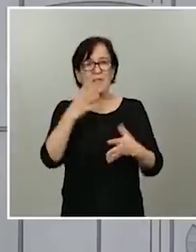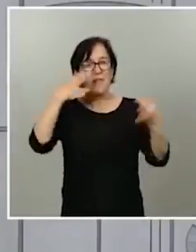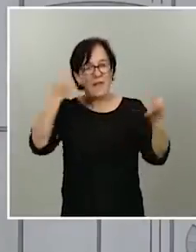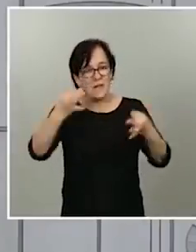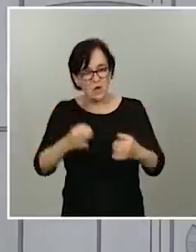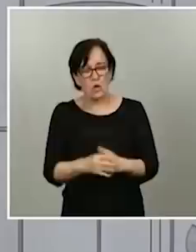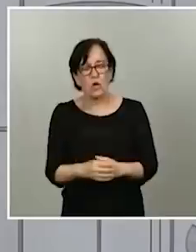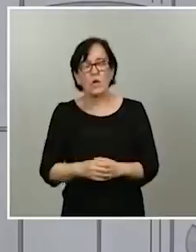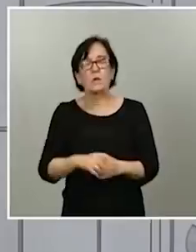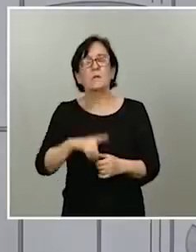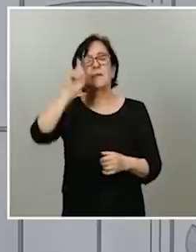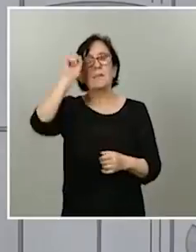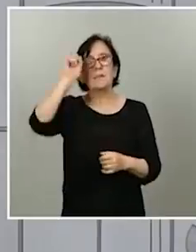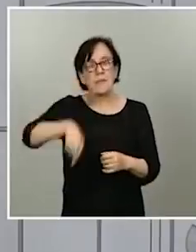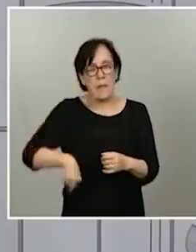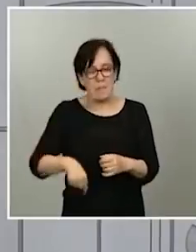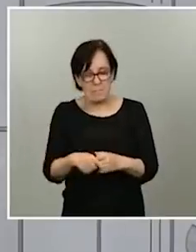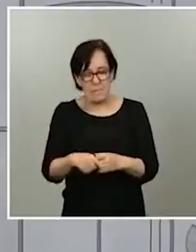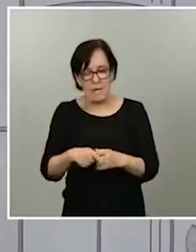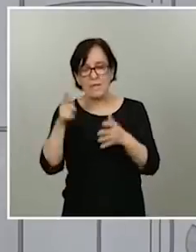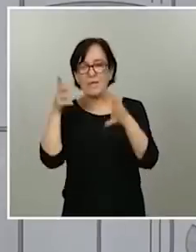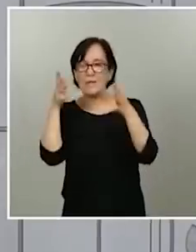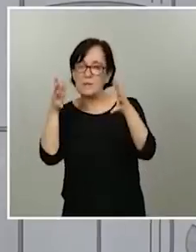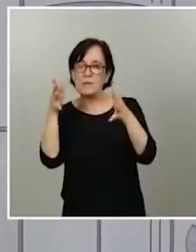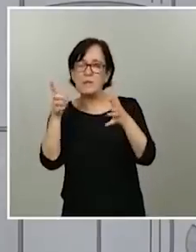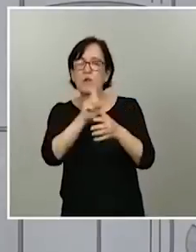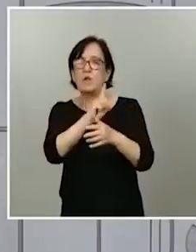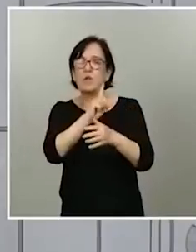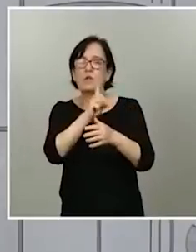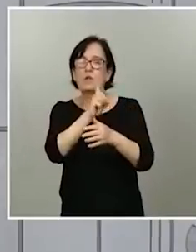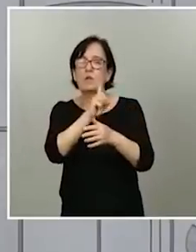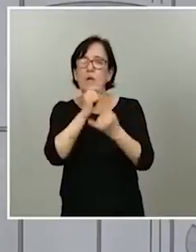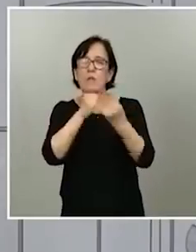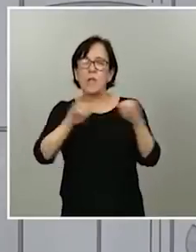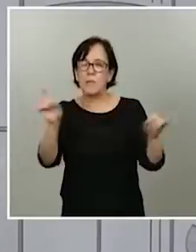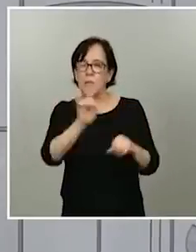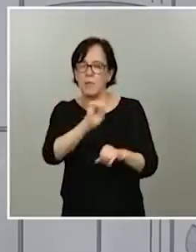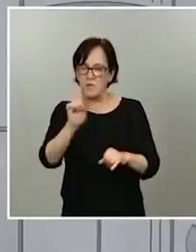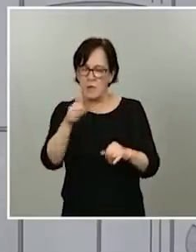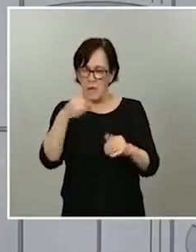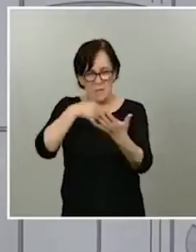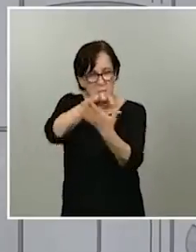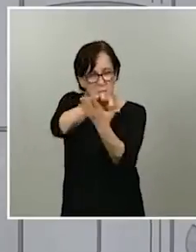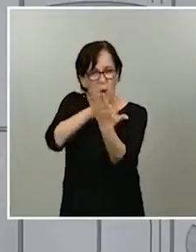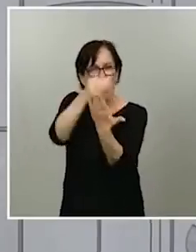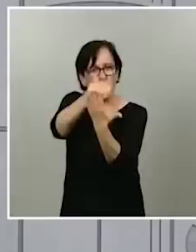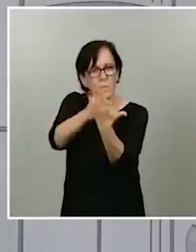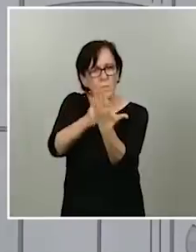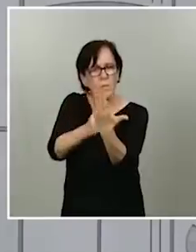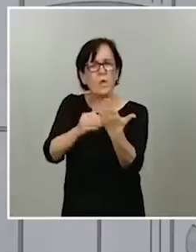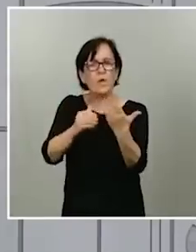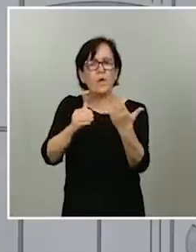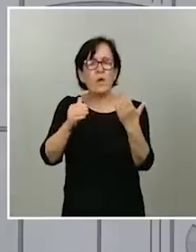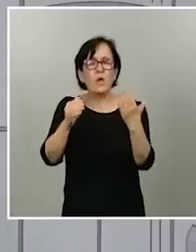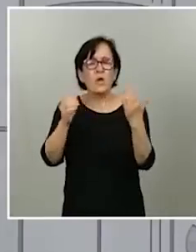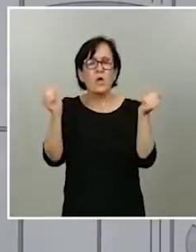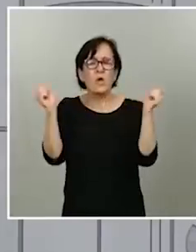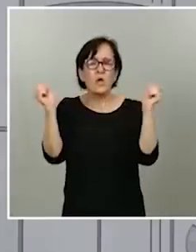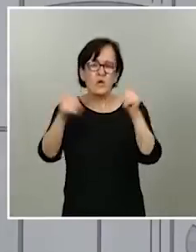abrumadoras y por lo tanto lo que hace falta es que esto lo coja un juez o una juez como parece el caso